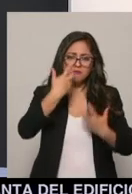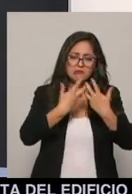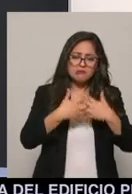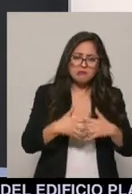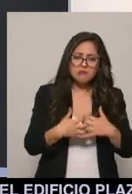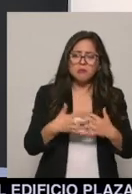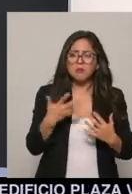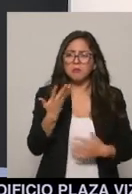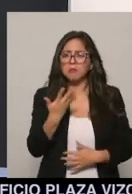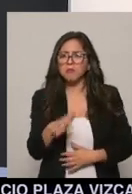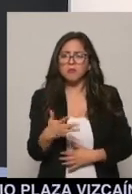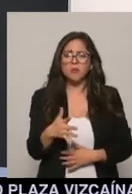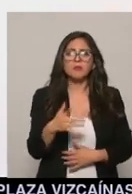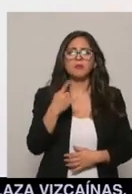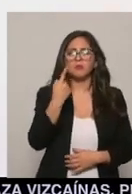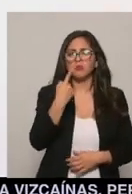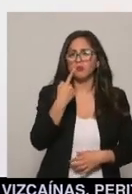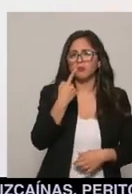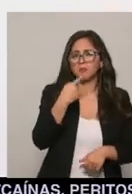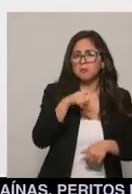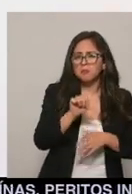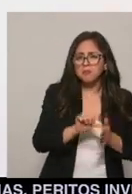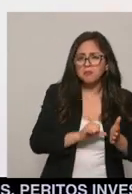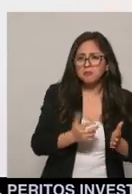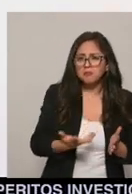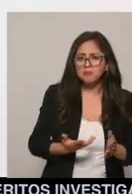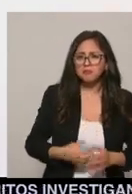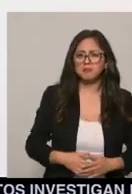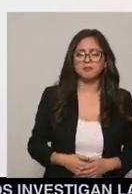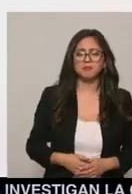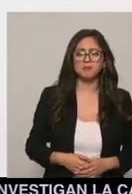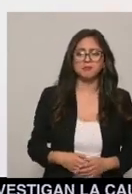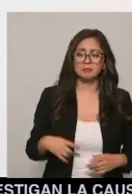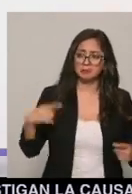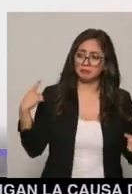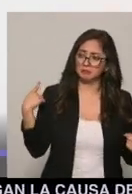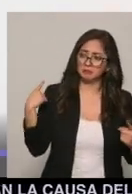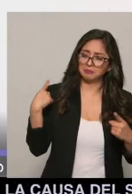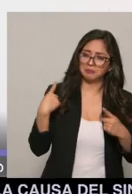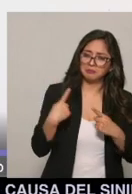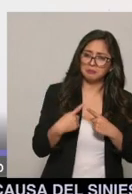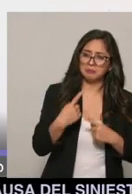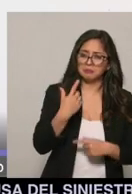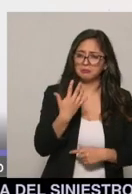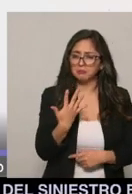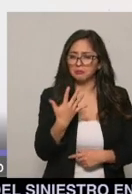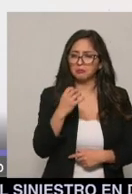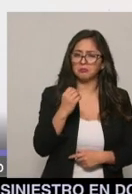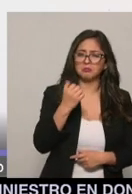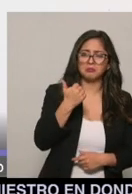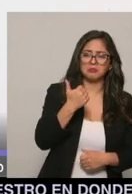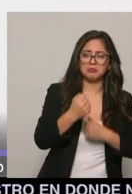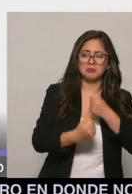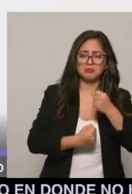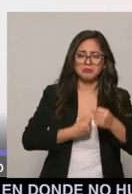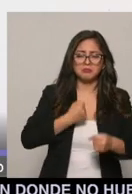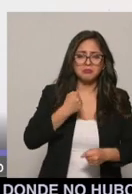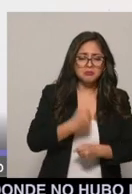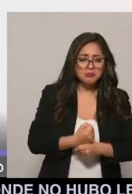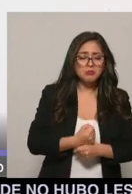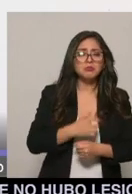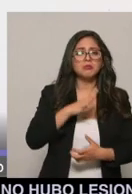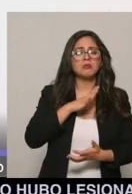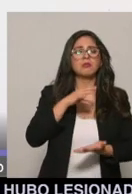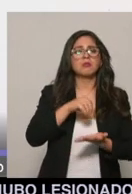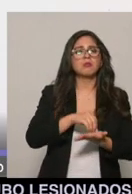semestral? Sí, claro, en el último año, en los últimos años, más bien, los últimos 5 o 6 años, tenemos